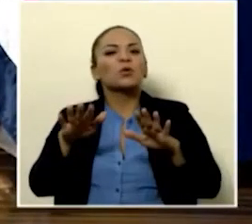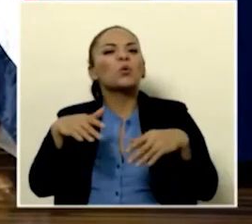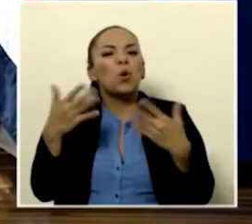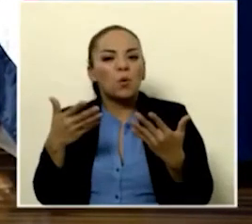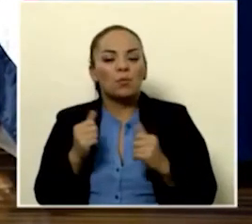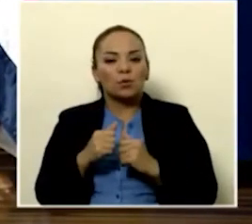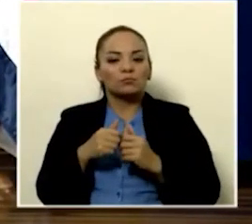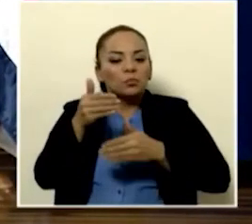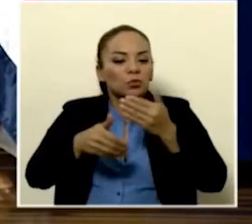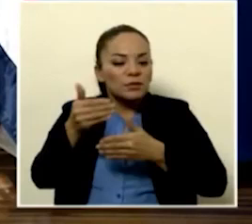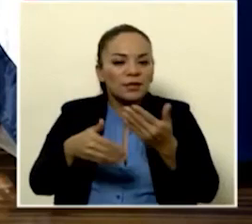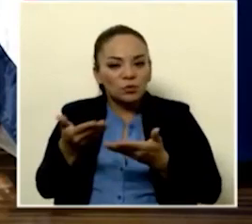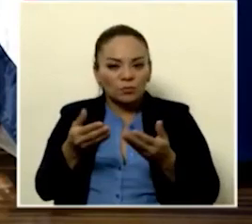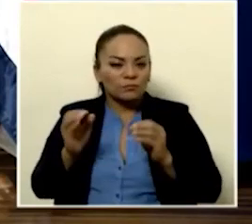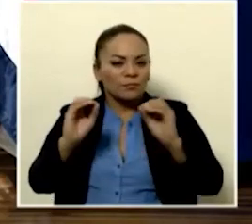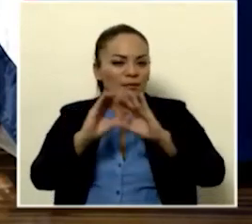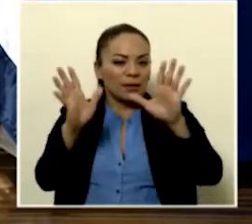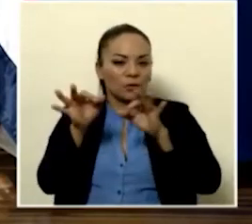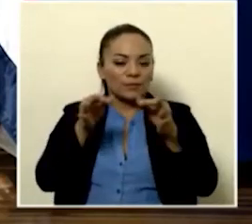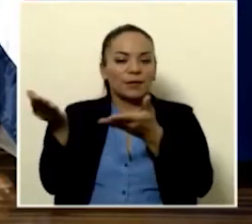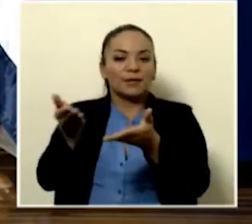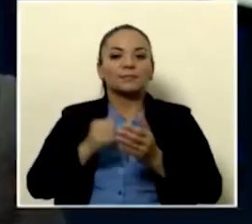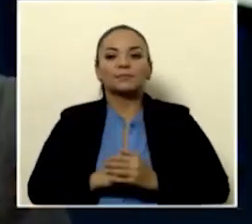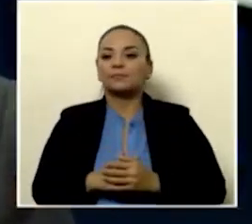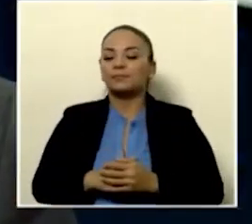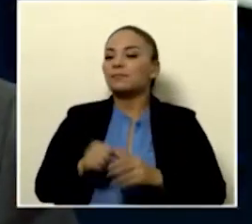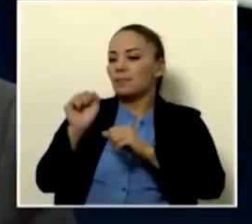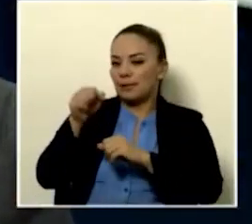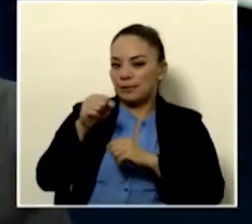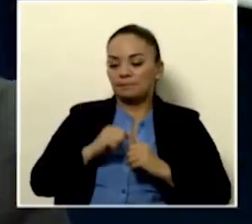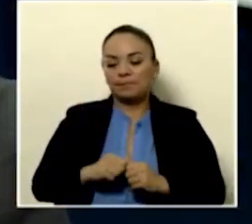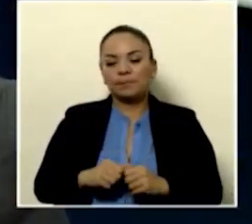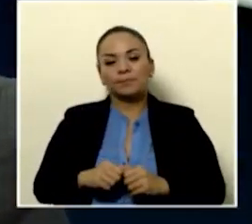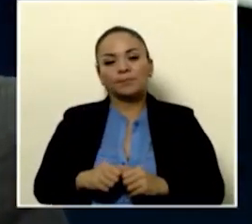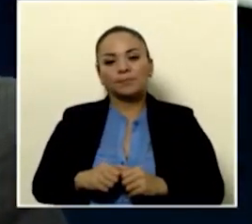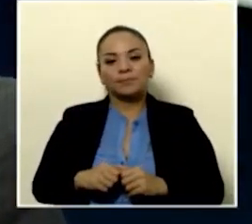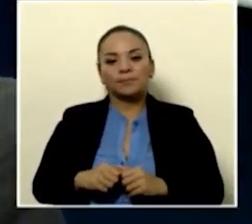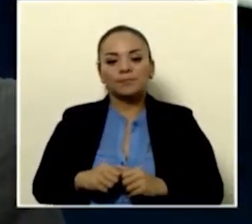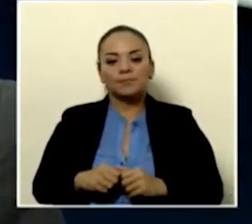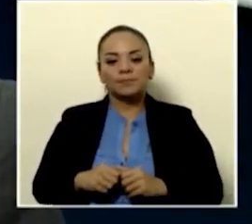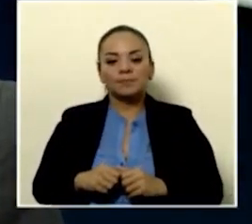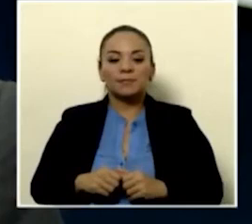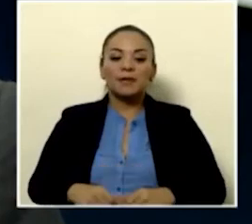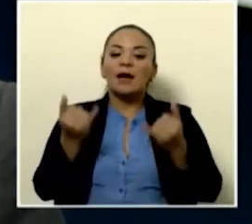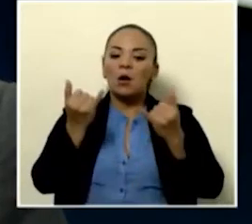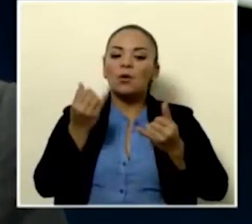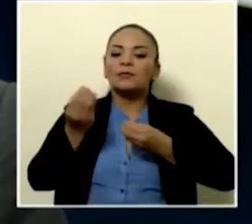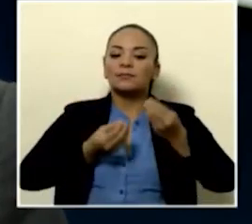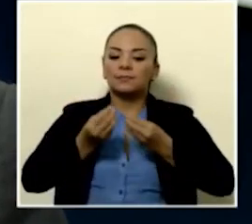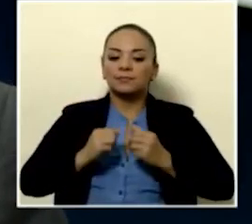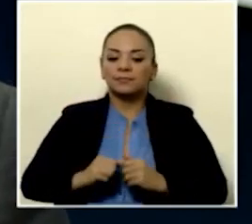manera concreta y clara, por favor. Sí, señor. El paso que sigue ahora